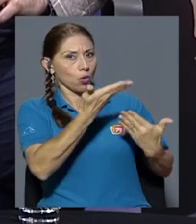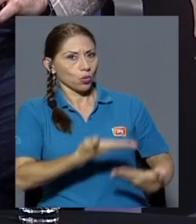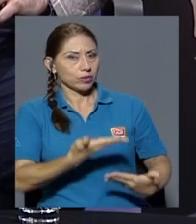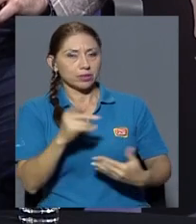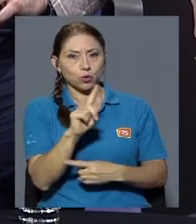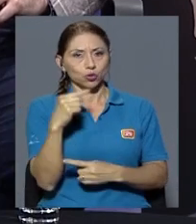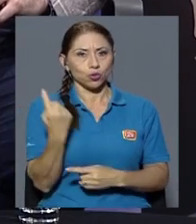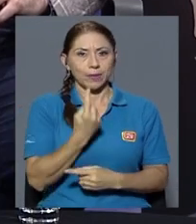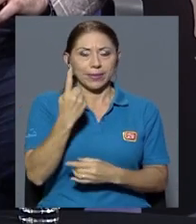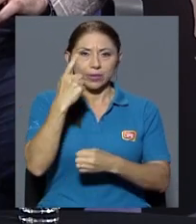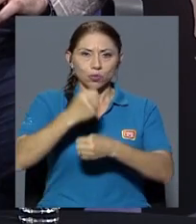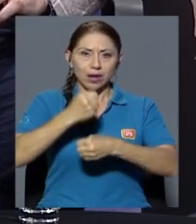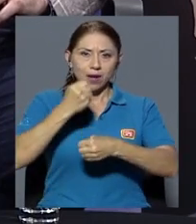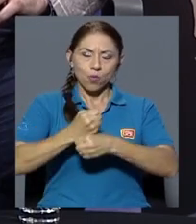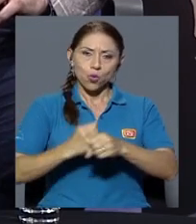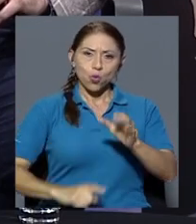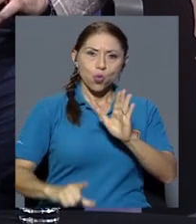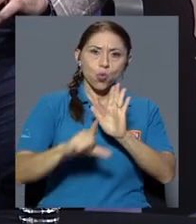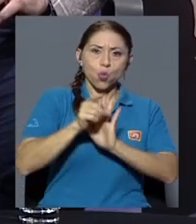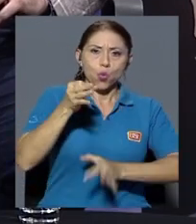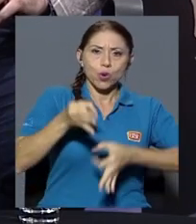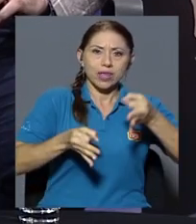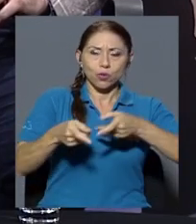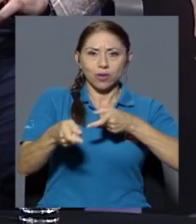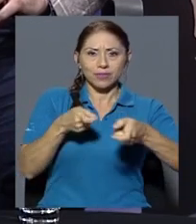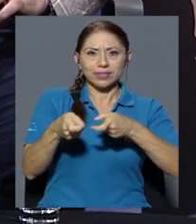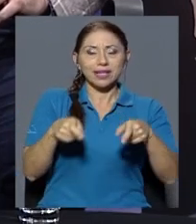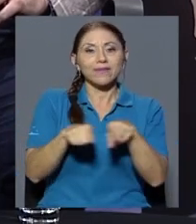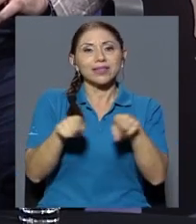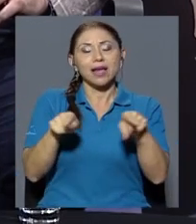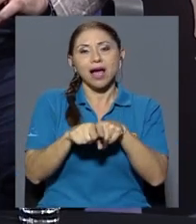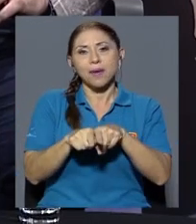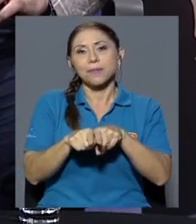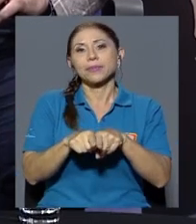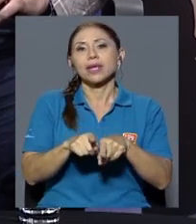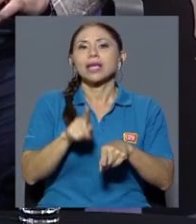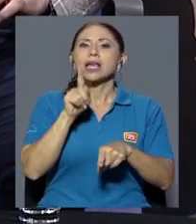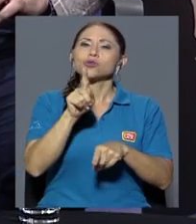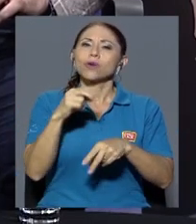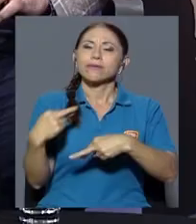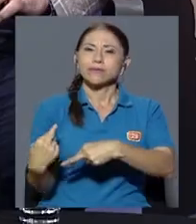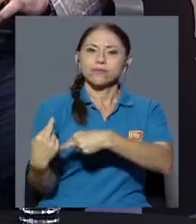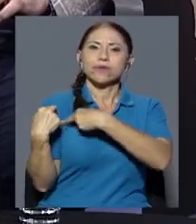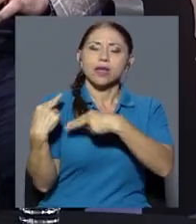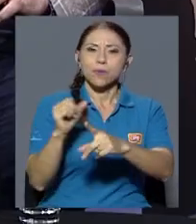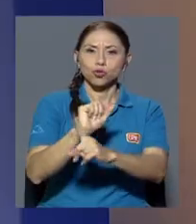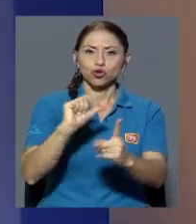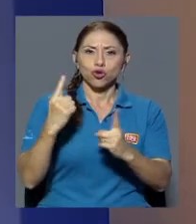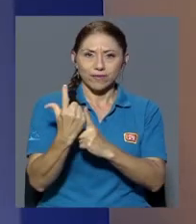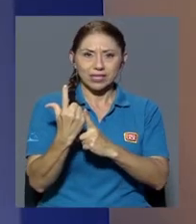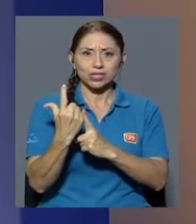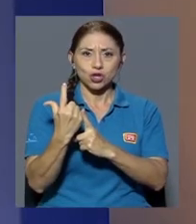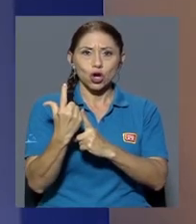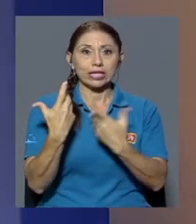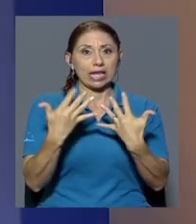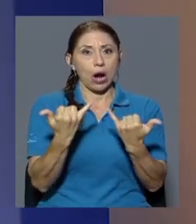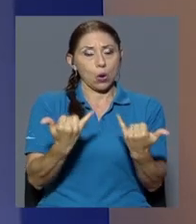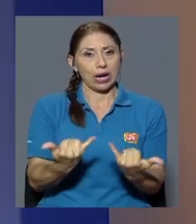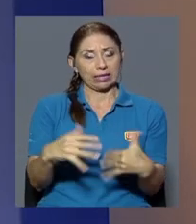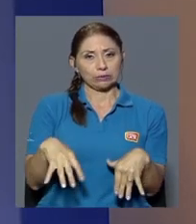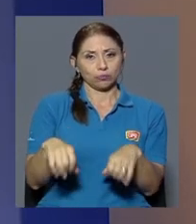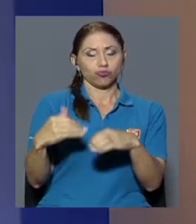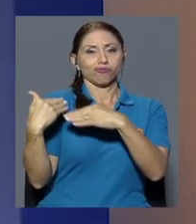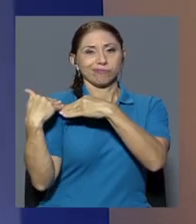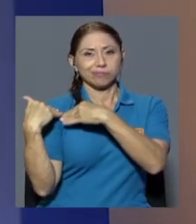es una labor jurídico administrativa sino también de algún modo es una responsabilidad social que le embarga encima y que